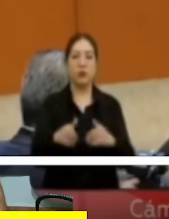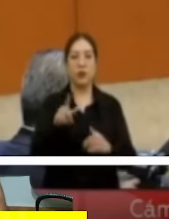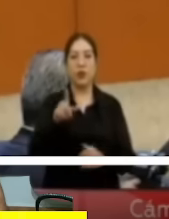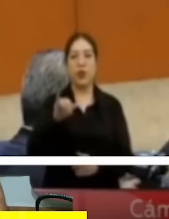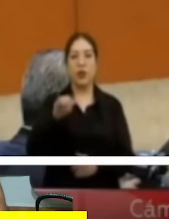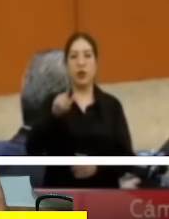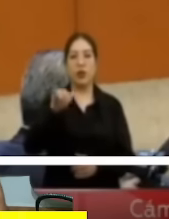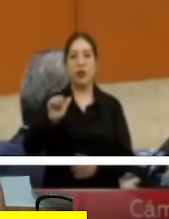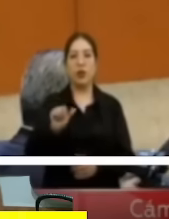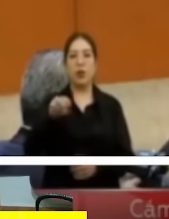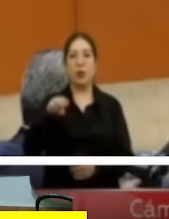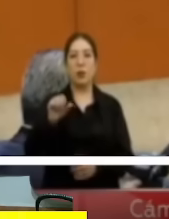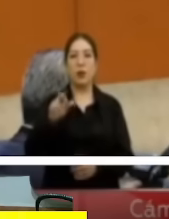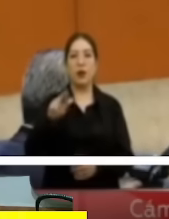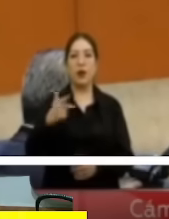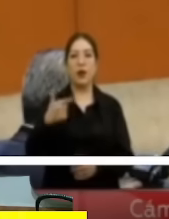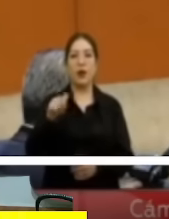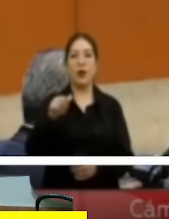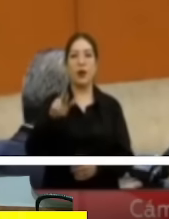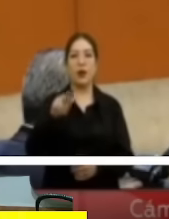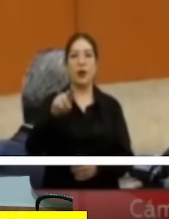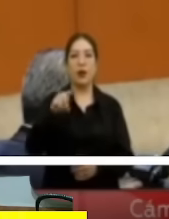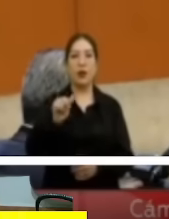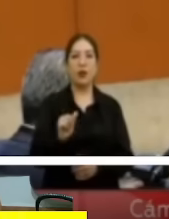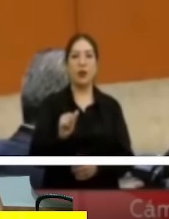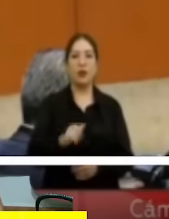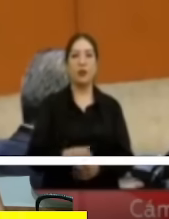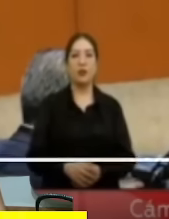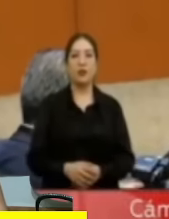Margarita Valdés Martínez.